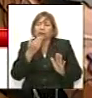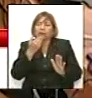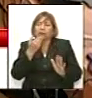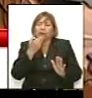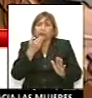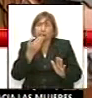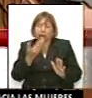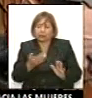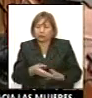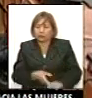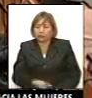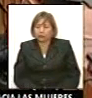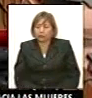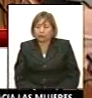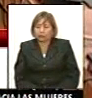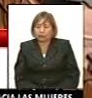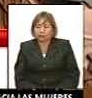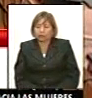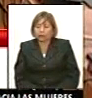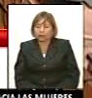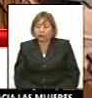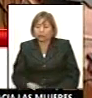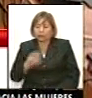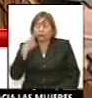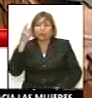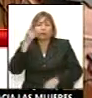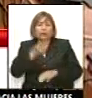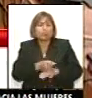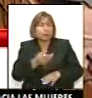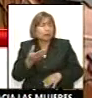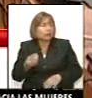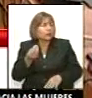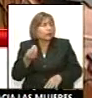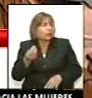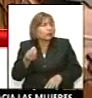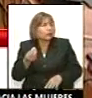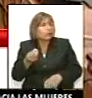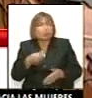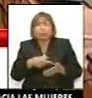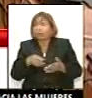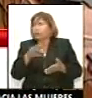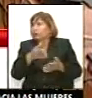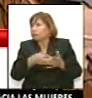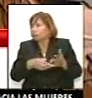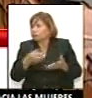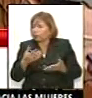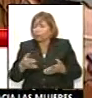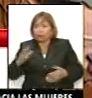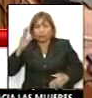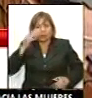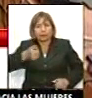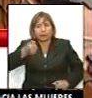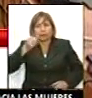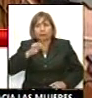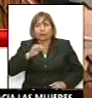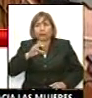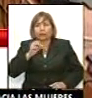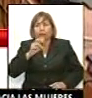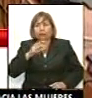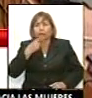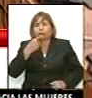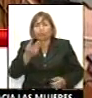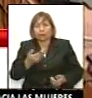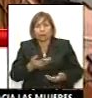turno. ¿Por qué no lo denunció? ¿Por qué no mandó un parte a Estado Mayor para que se